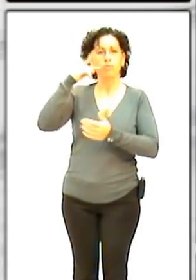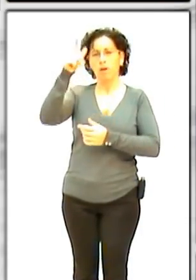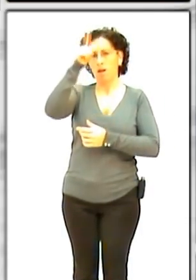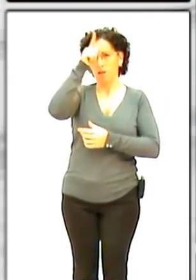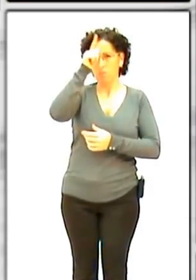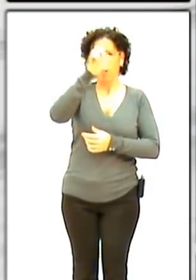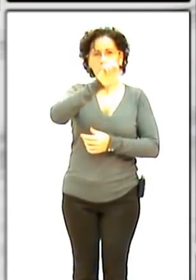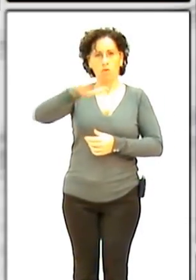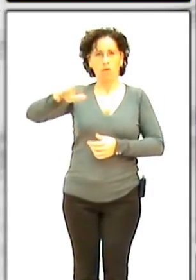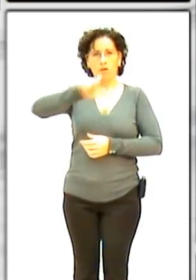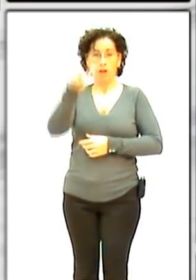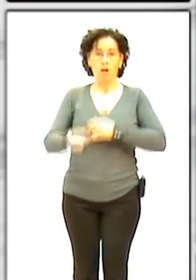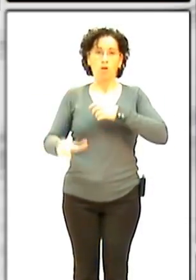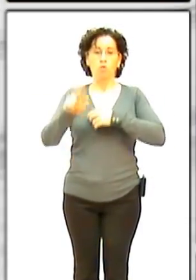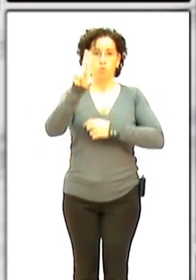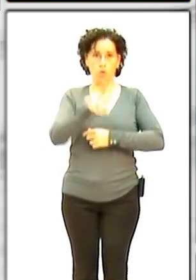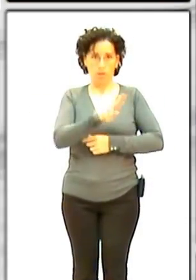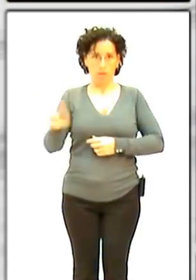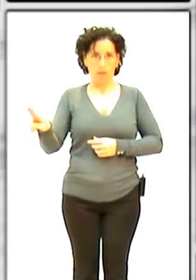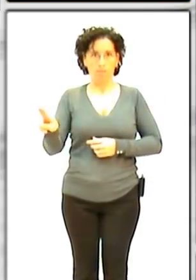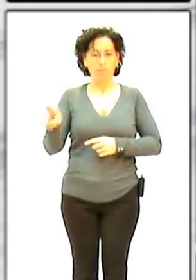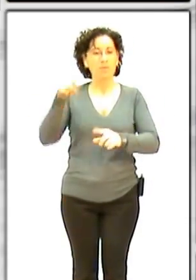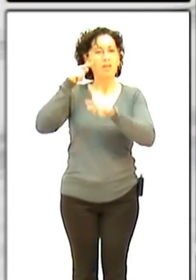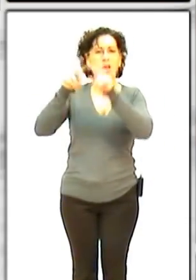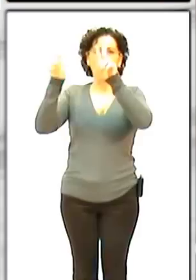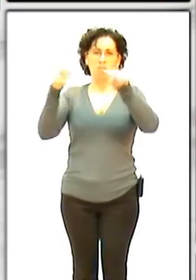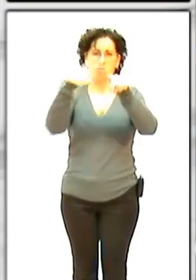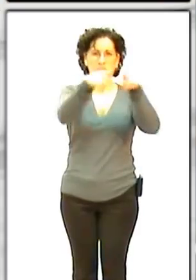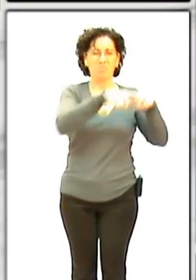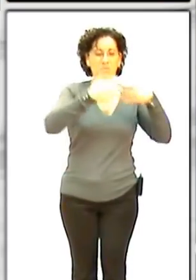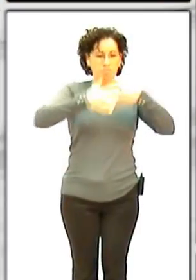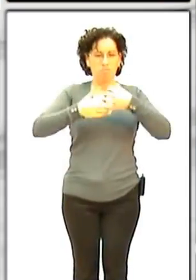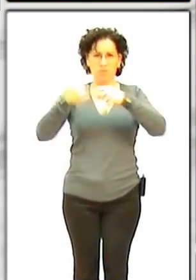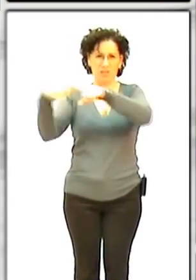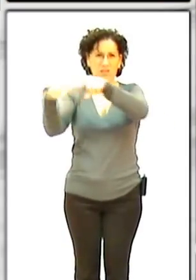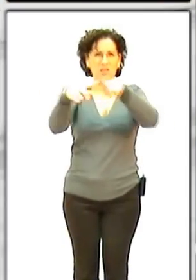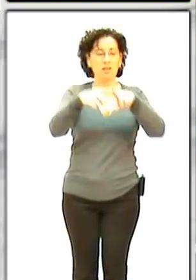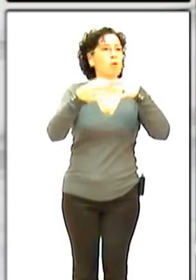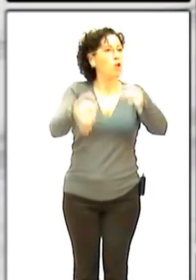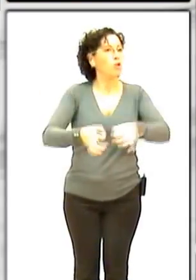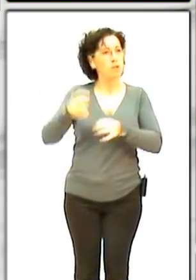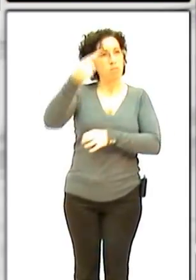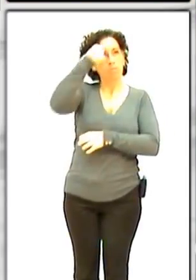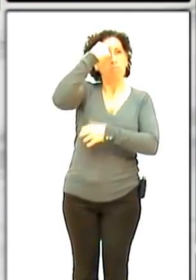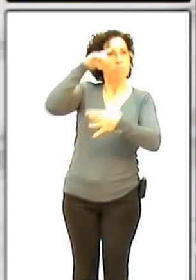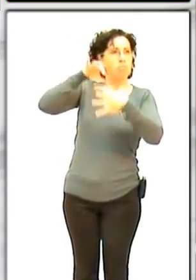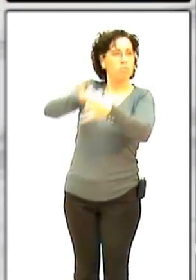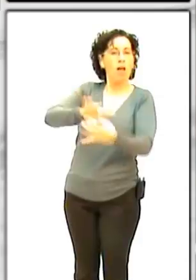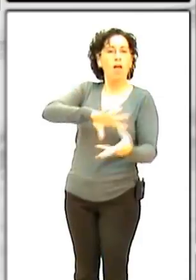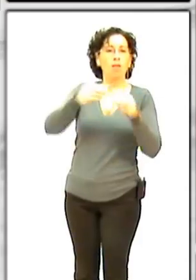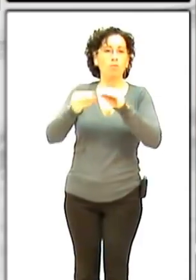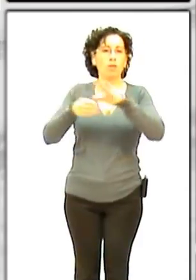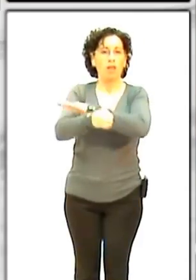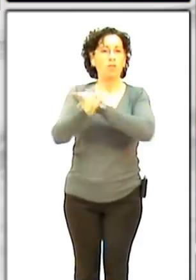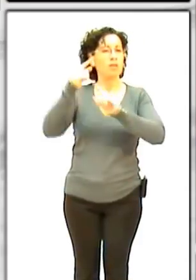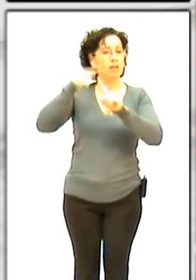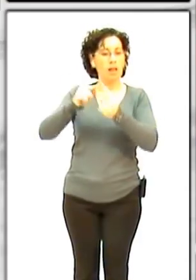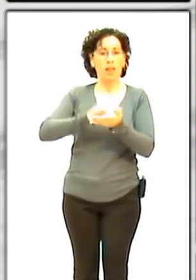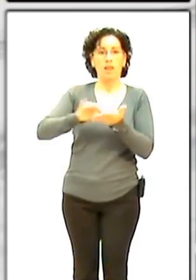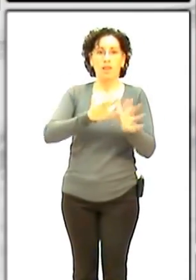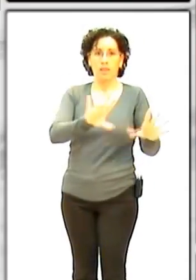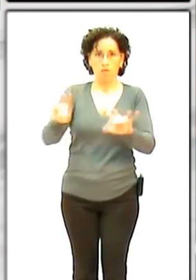Estados Unidos, Italia, Suiza, sobre diferentes dispositivos técnicos relacionados siempre con las diferentes adaptaciones